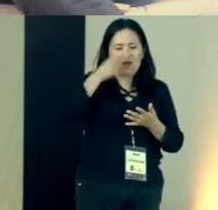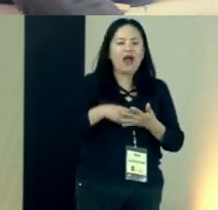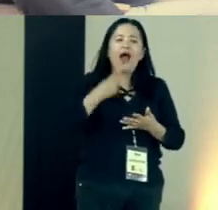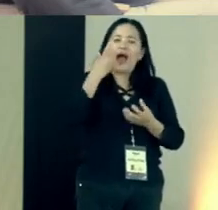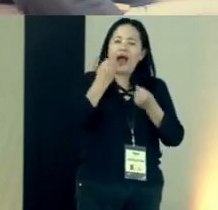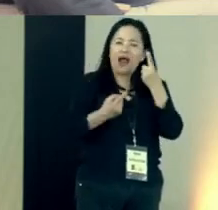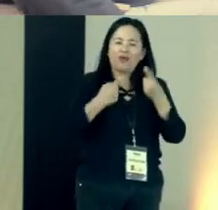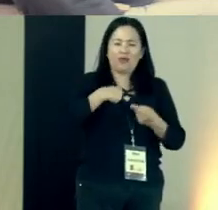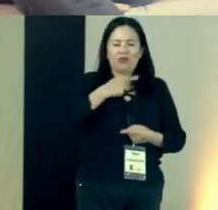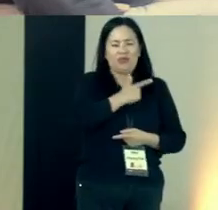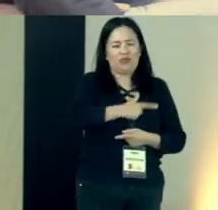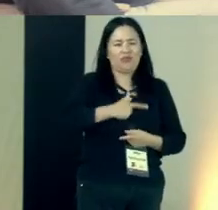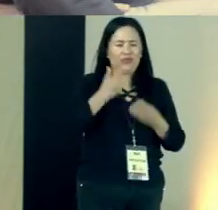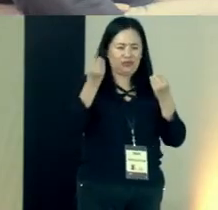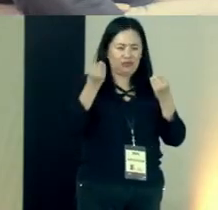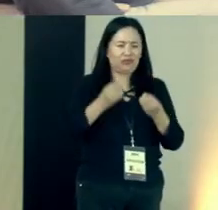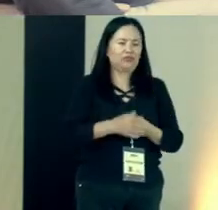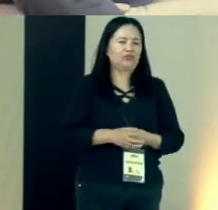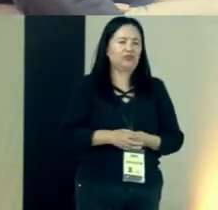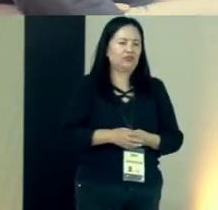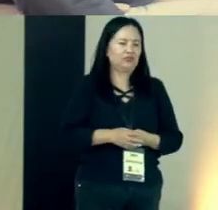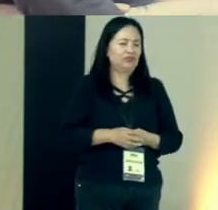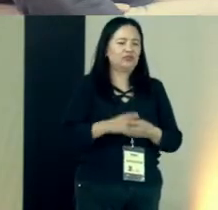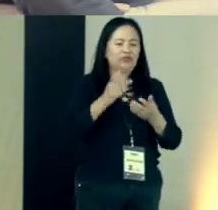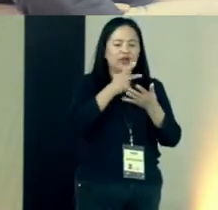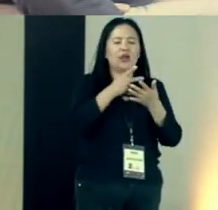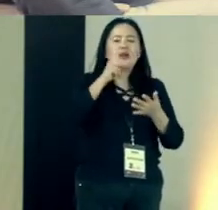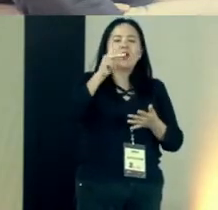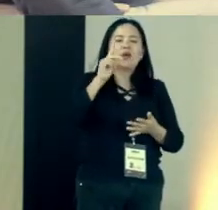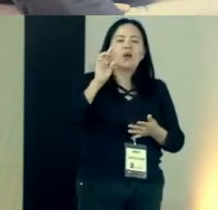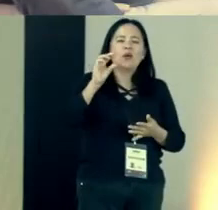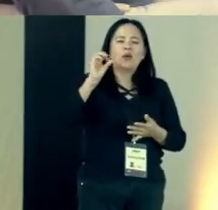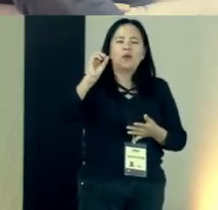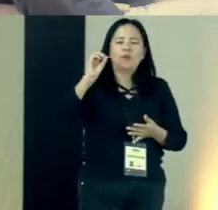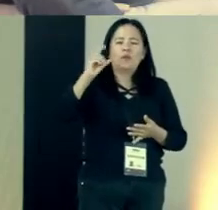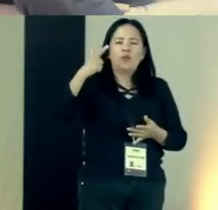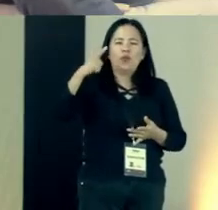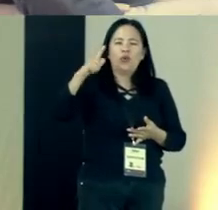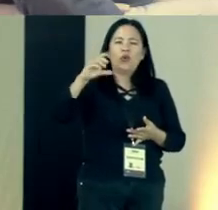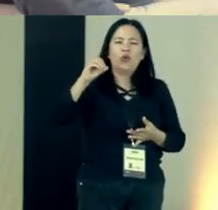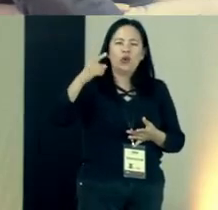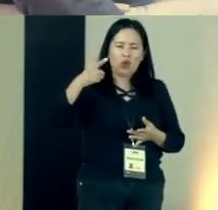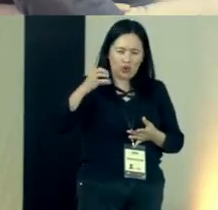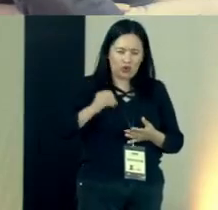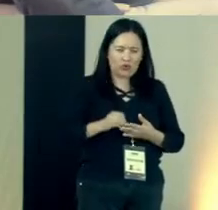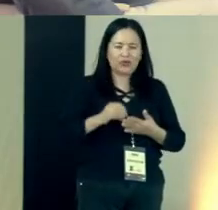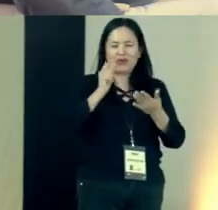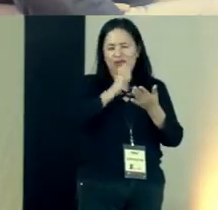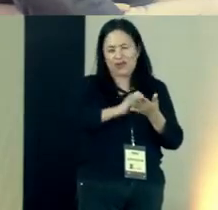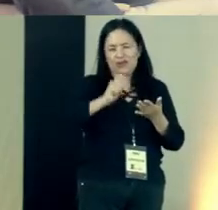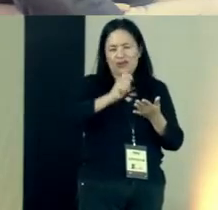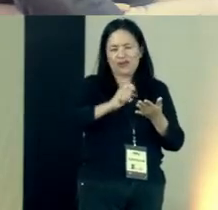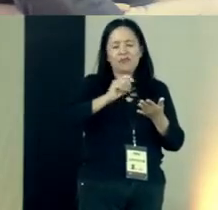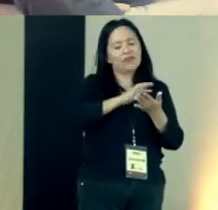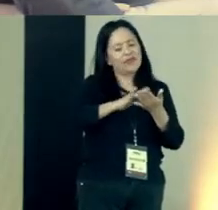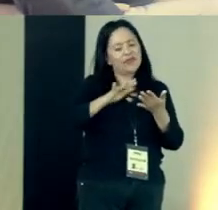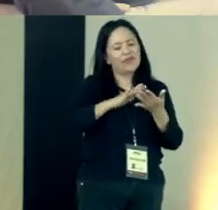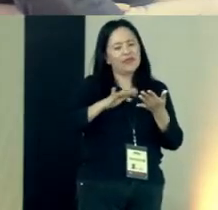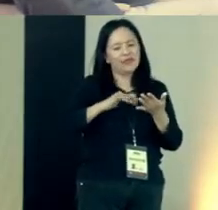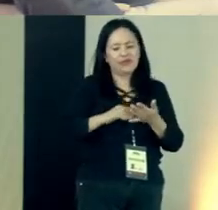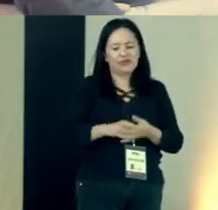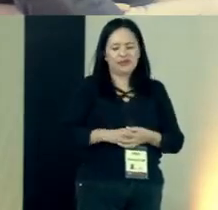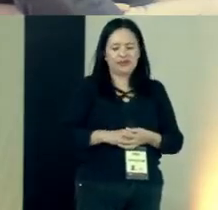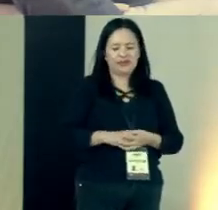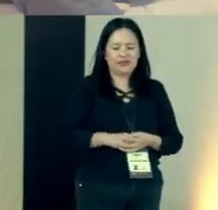de la edición, no voy a decir, es el prólogo que dice, prólogo que debe de leerse como epílogo. Y la verdad es que sí, yo si